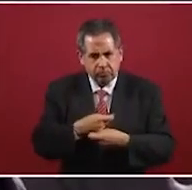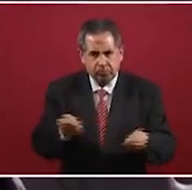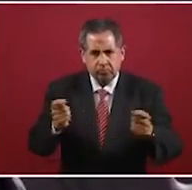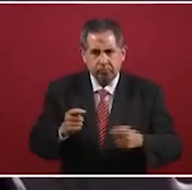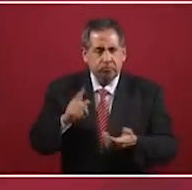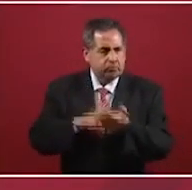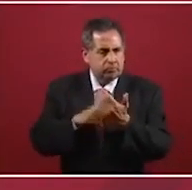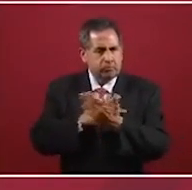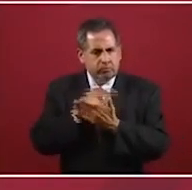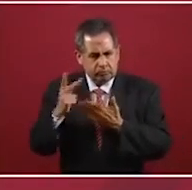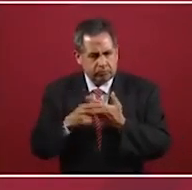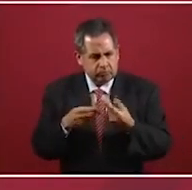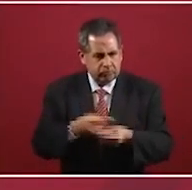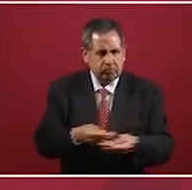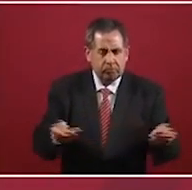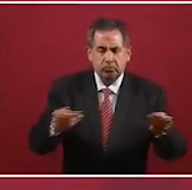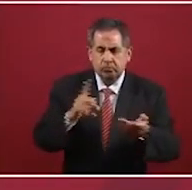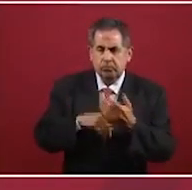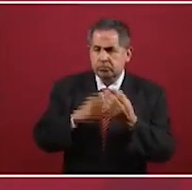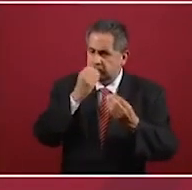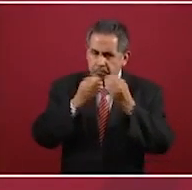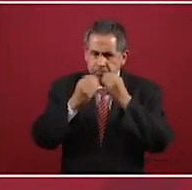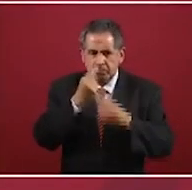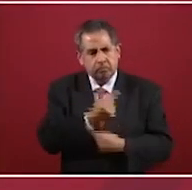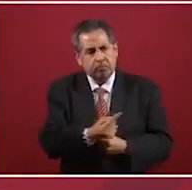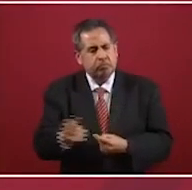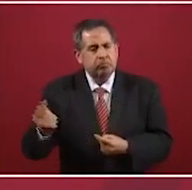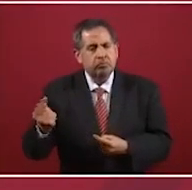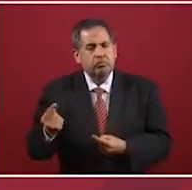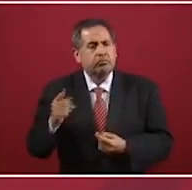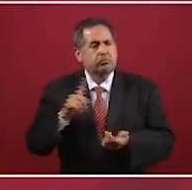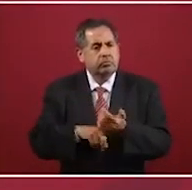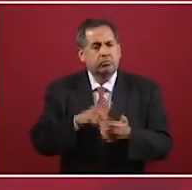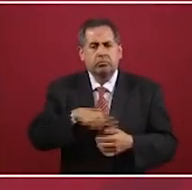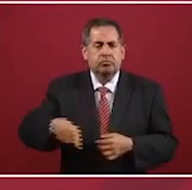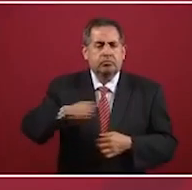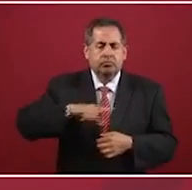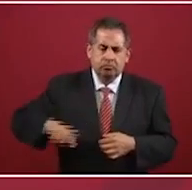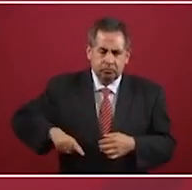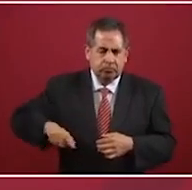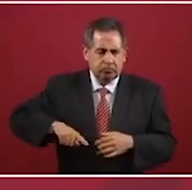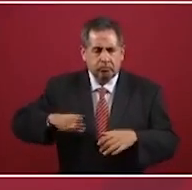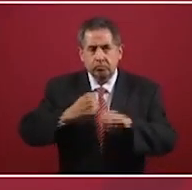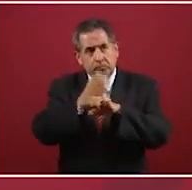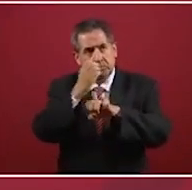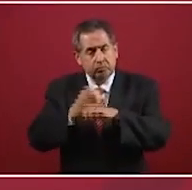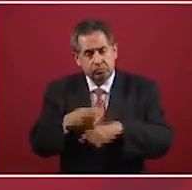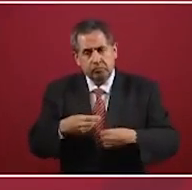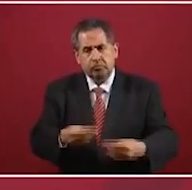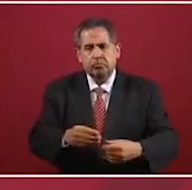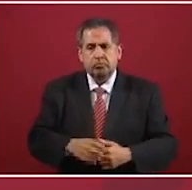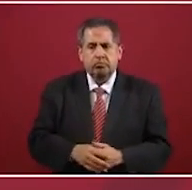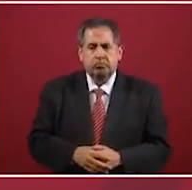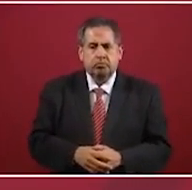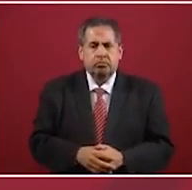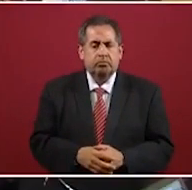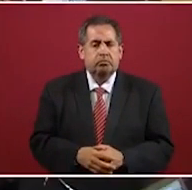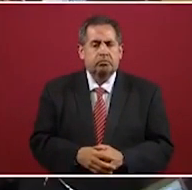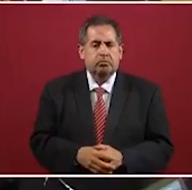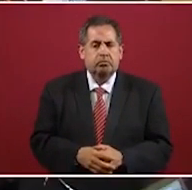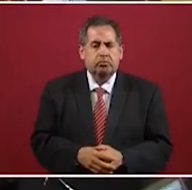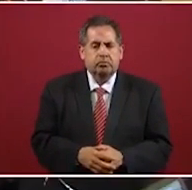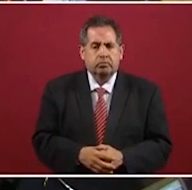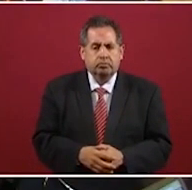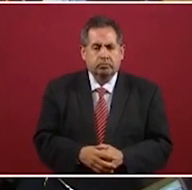El presidente Andrés Manuel López Obrador dijo que enviará una carta al ministro Arturo Zaldívar, presidente de la Suprema Corte de Justicia de la Nación, con relación